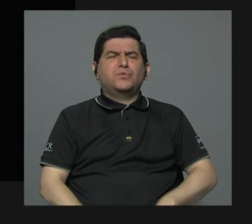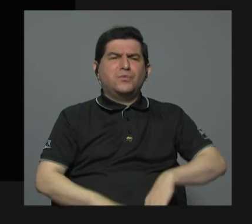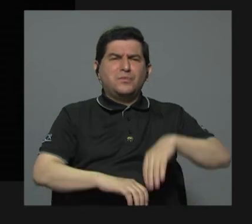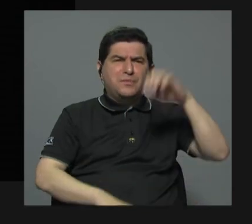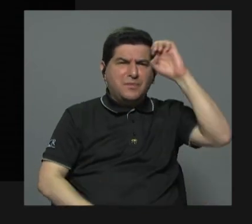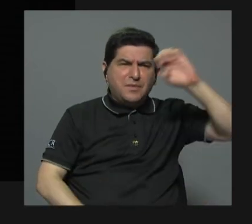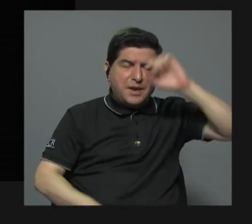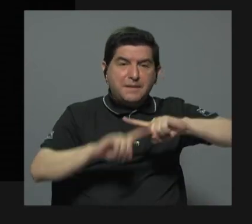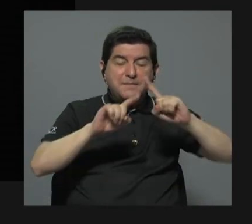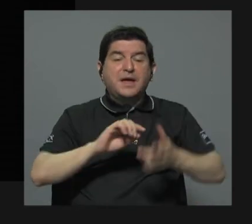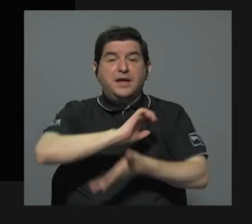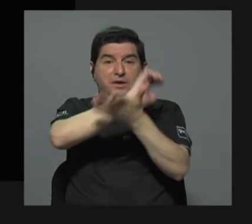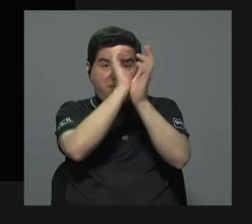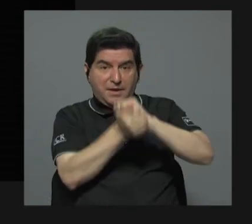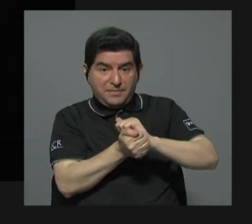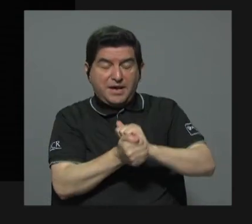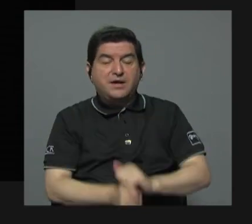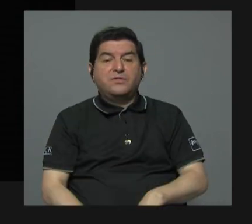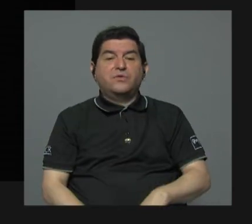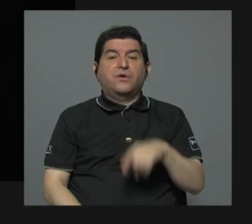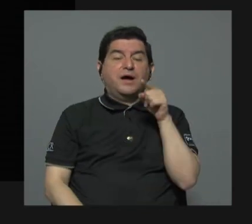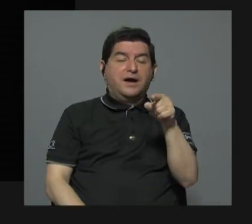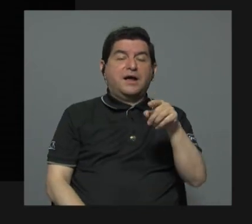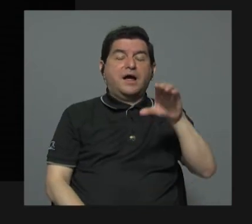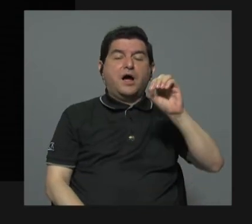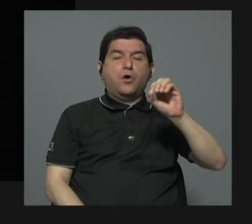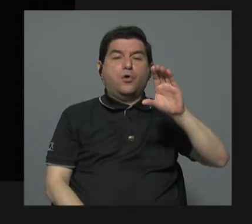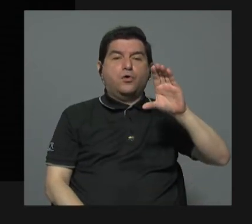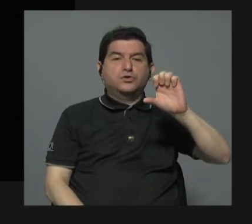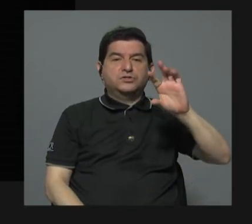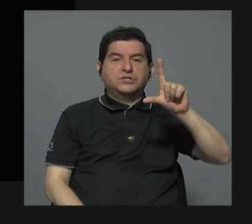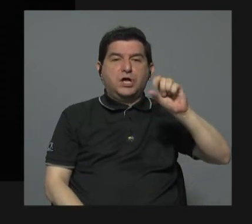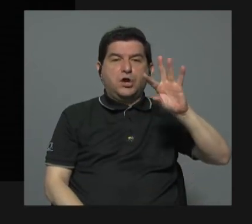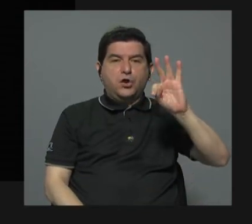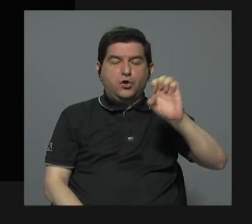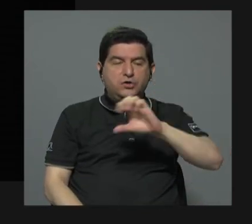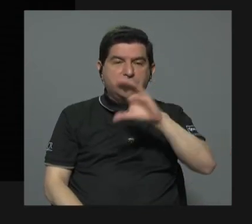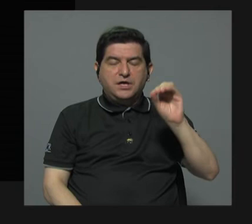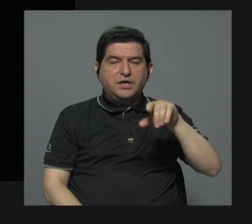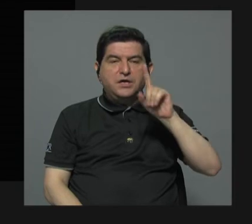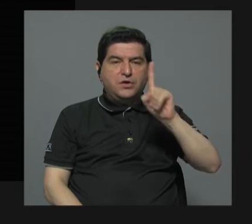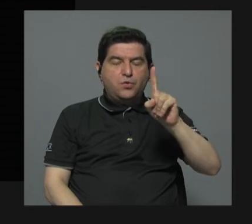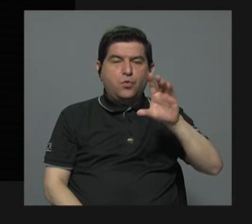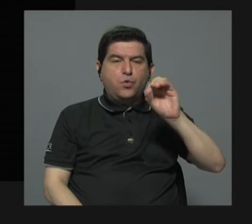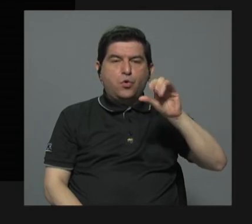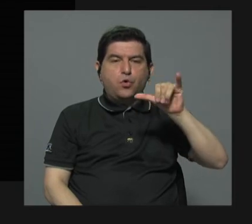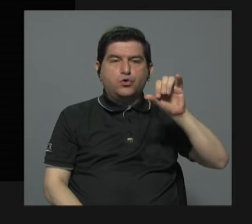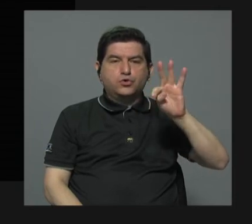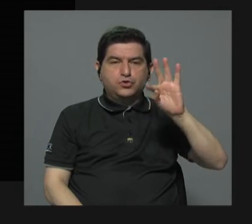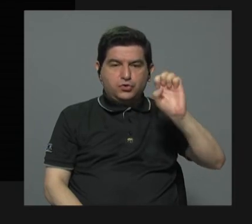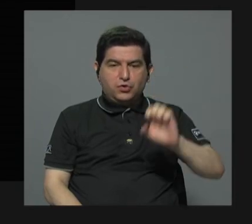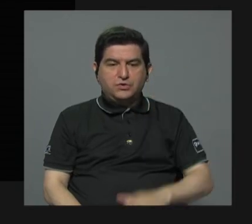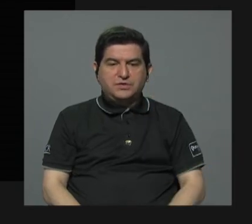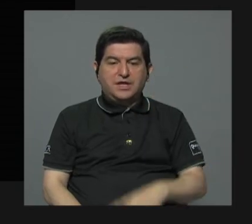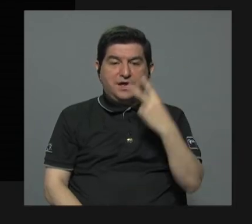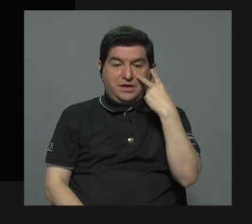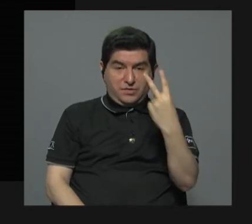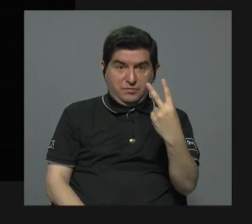mesoamericana. Un ocelote, y en el otro lado un coyote de Coyoacán, que reconocemos porque es muy